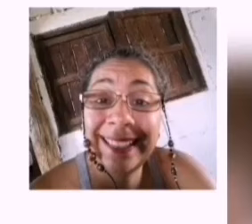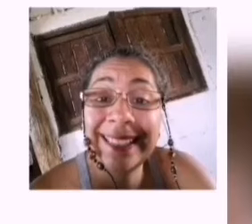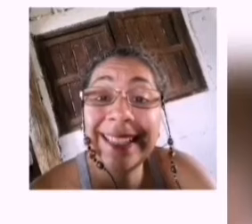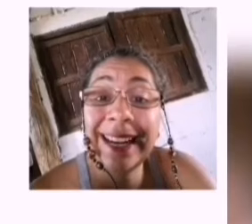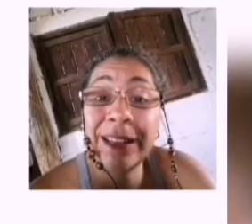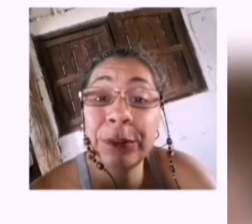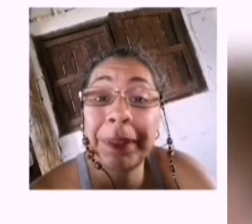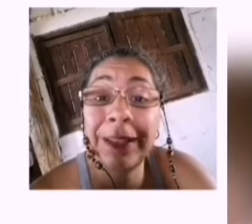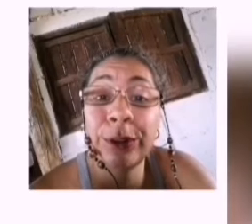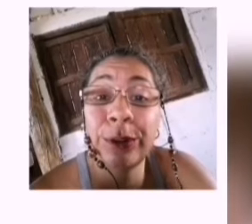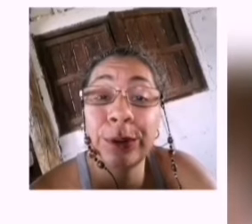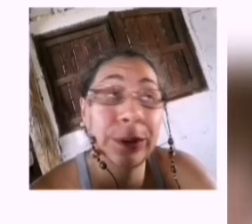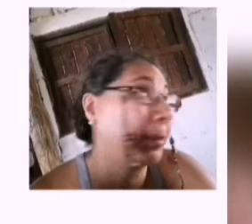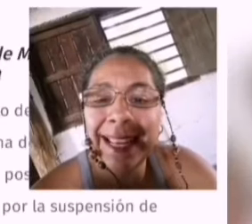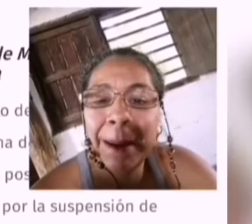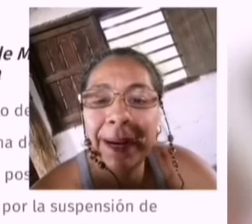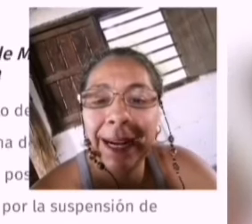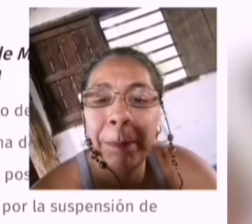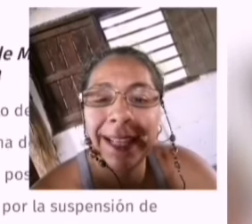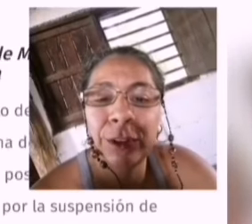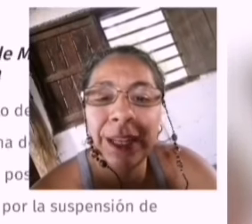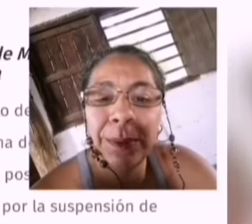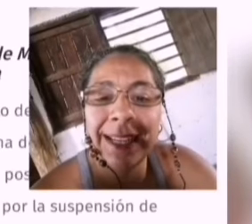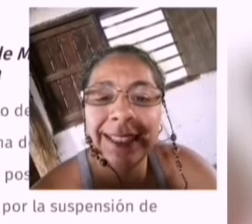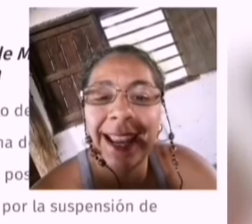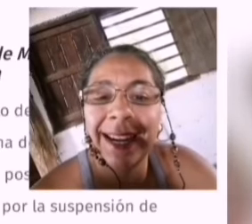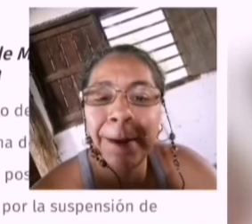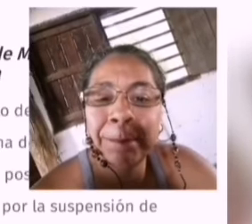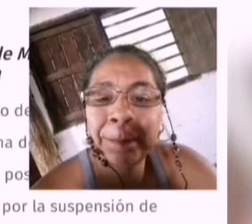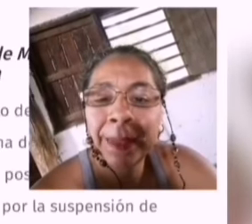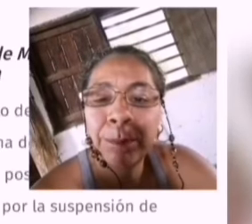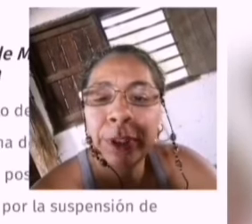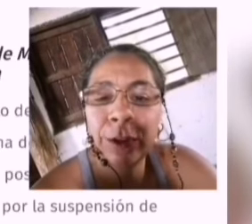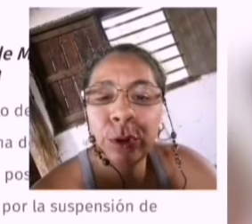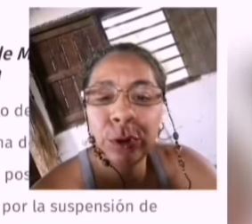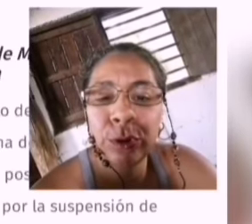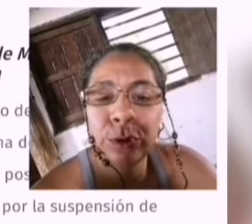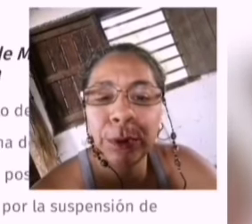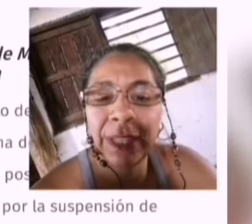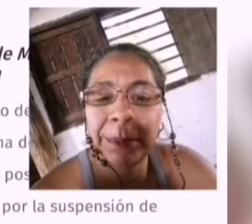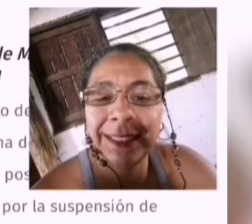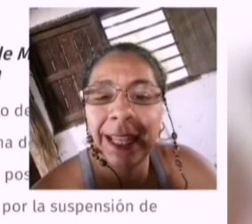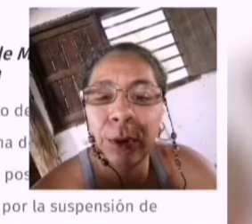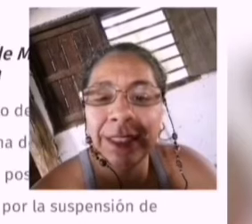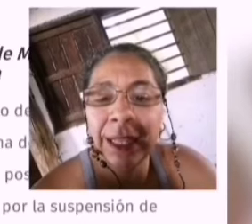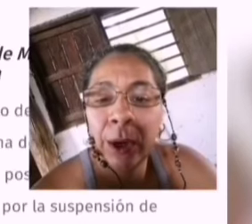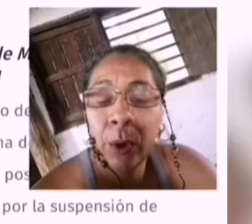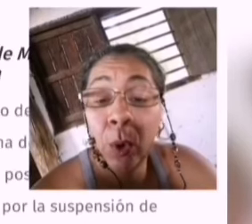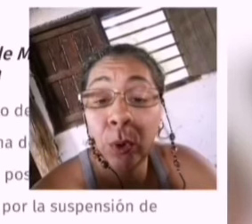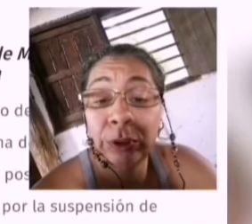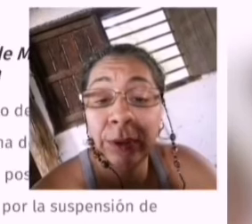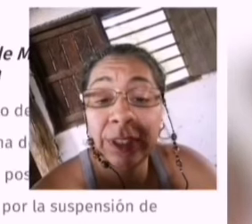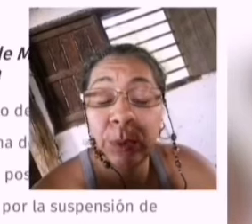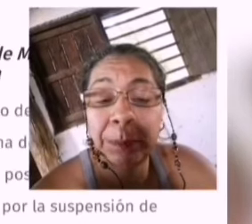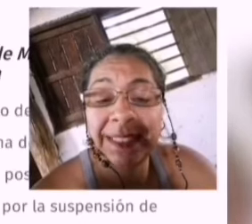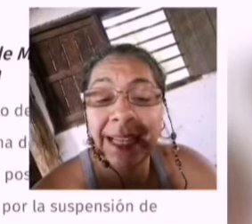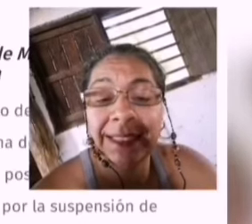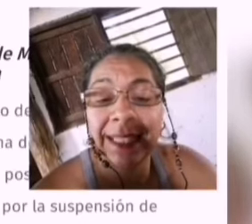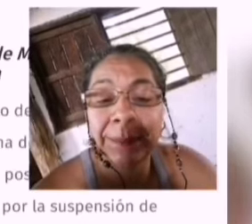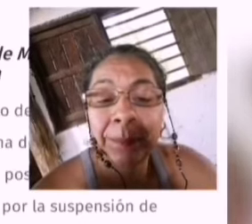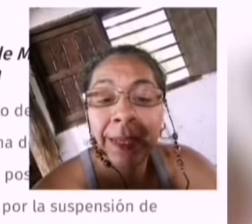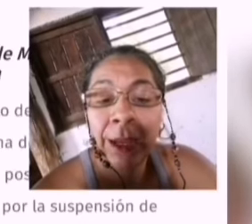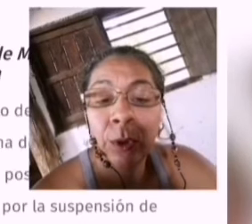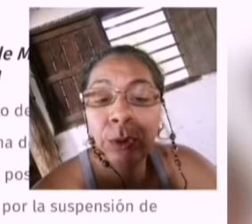¿Qué dirán los pilotos para la operación de una línea aérea? Porque nosotros no somos administradores o contadores o